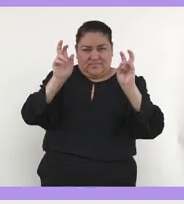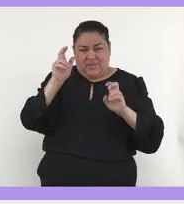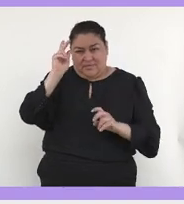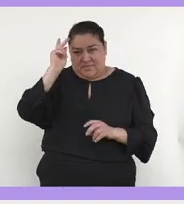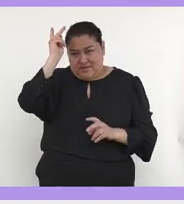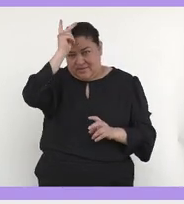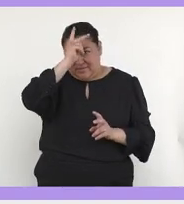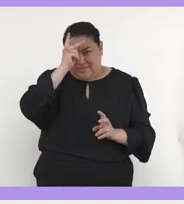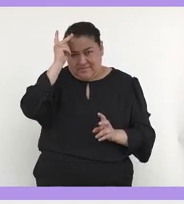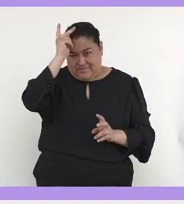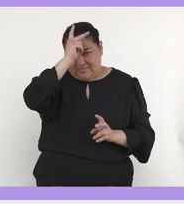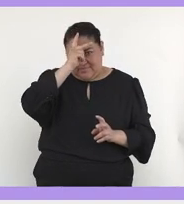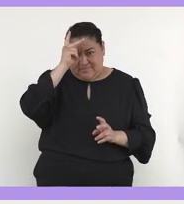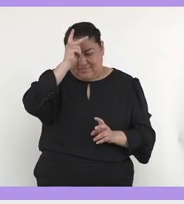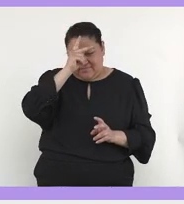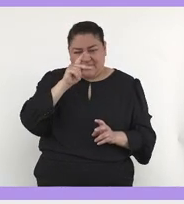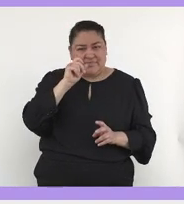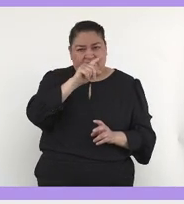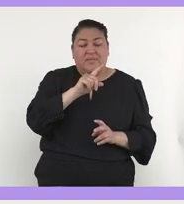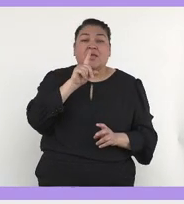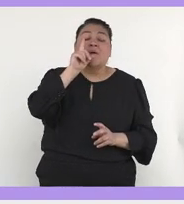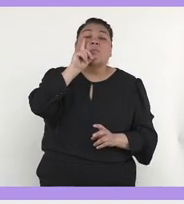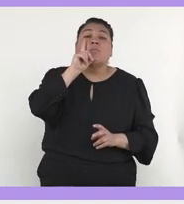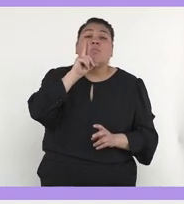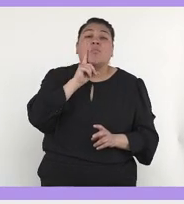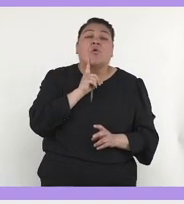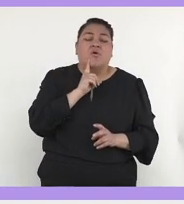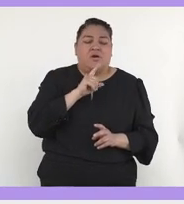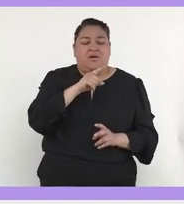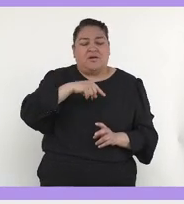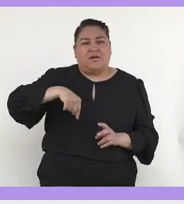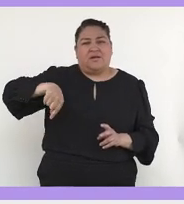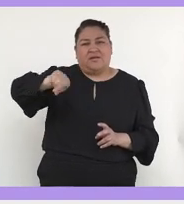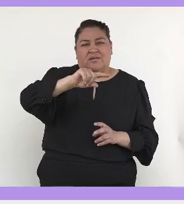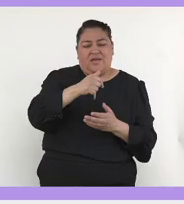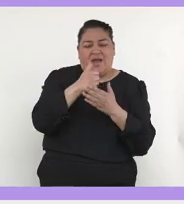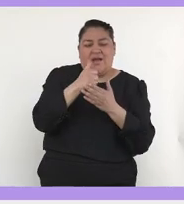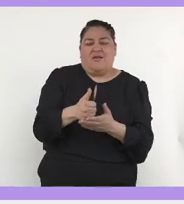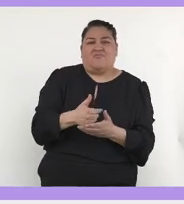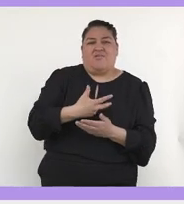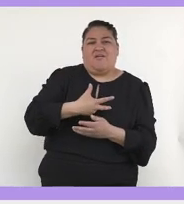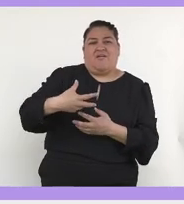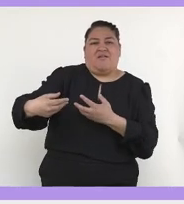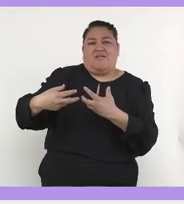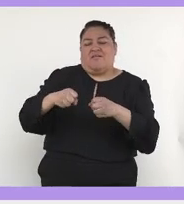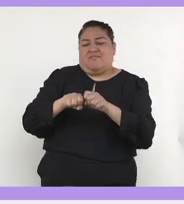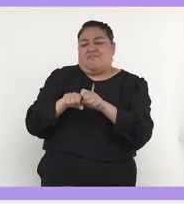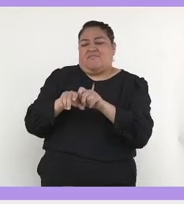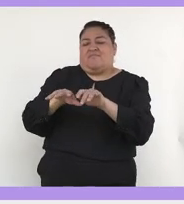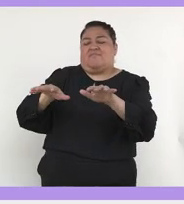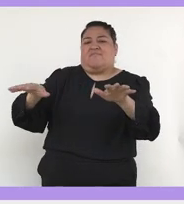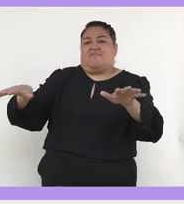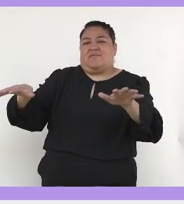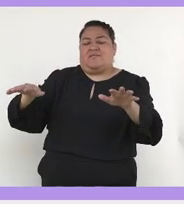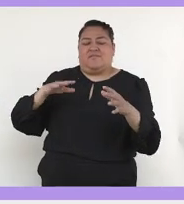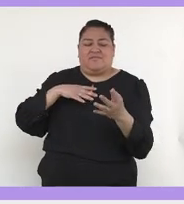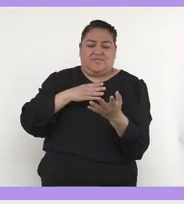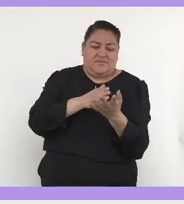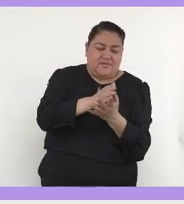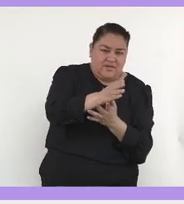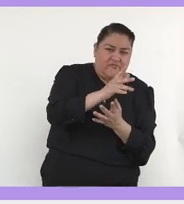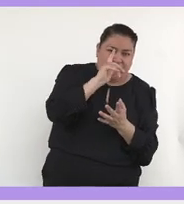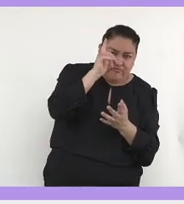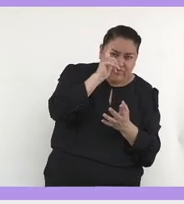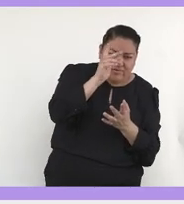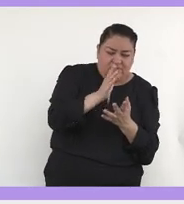como mujeres han abierto el camino para otras mujeres desde el fútbol desde diferentes ramas desde la